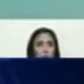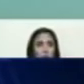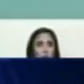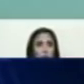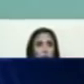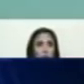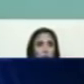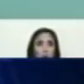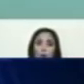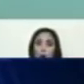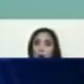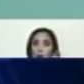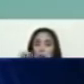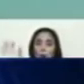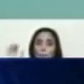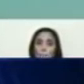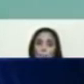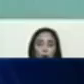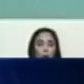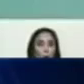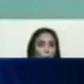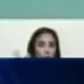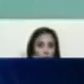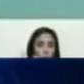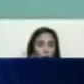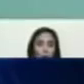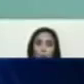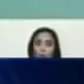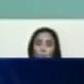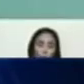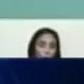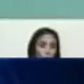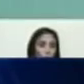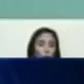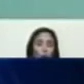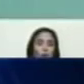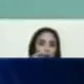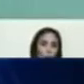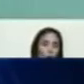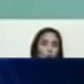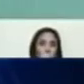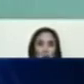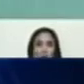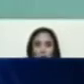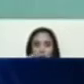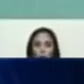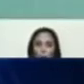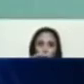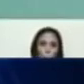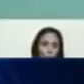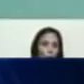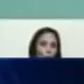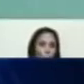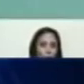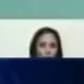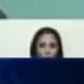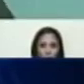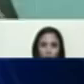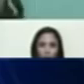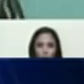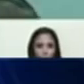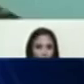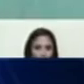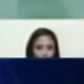llegar a 100.000 médicos integrales comunitarios formados y graduados con su título en la